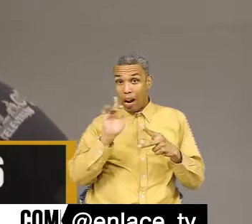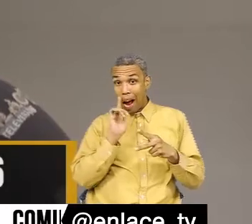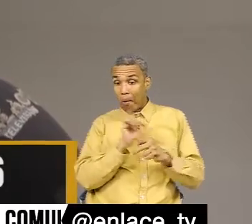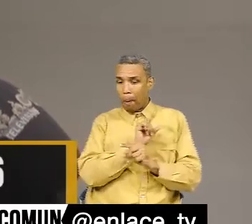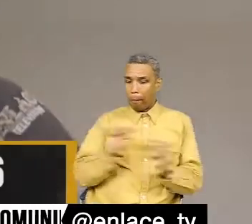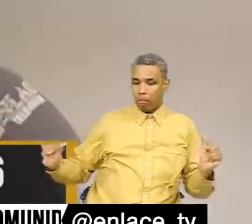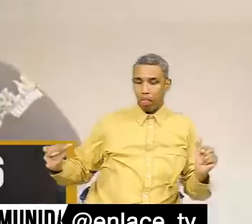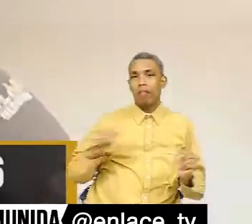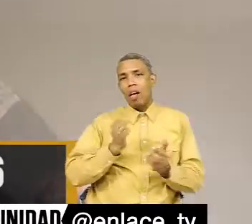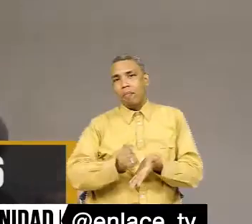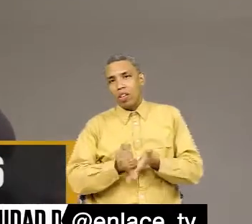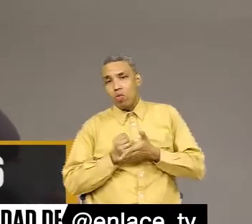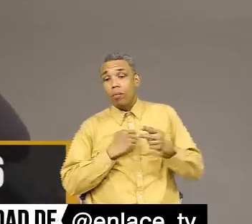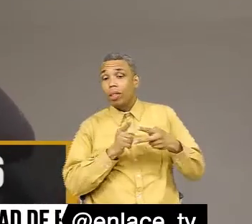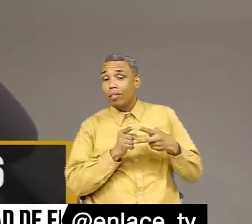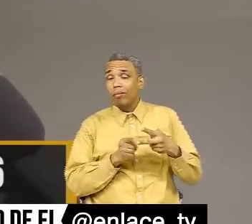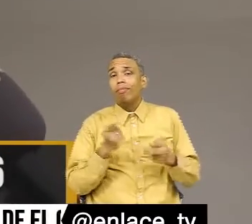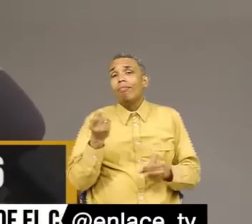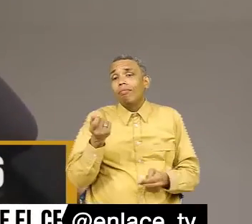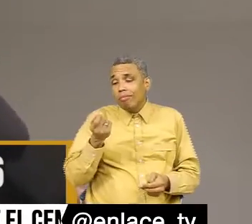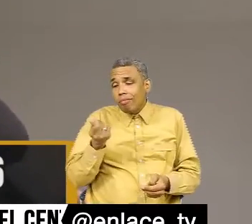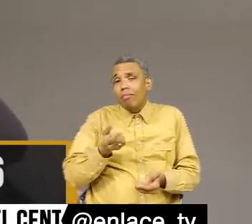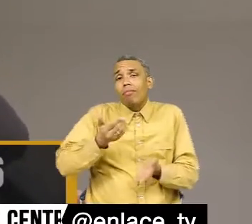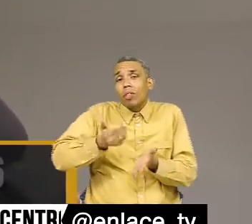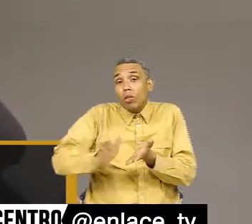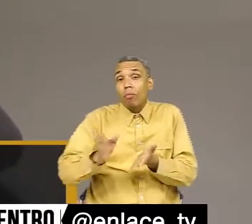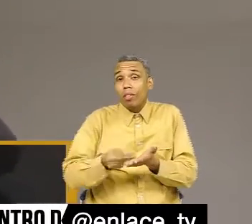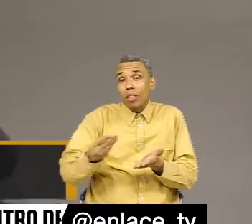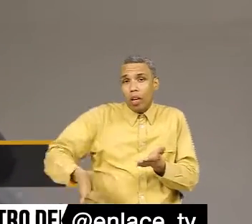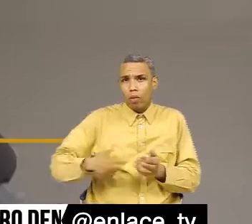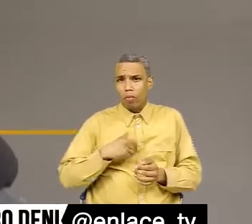infección en los pulmones. Al